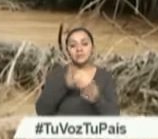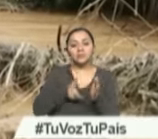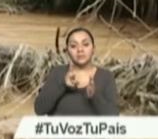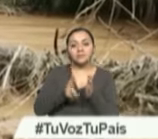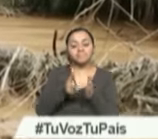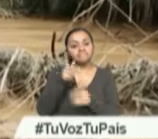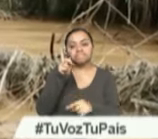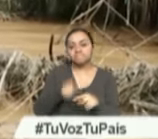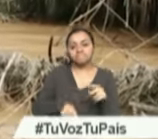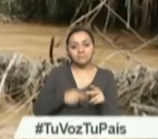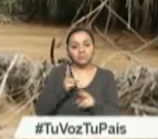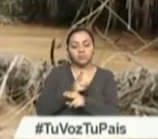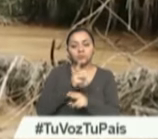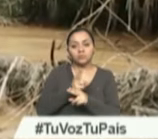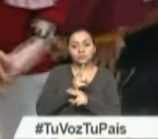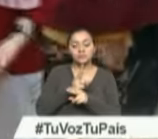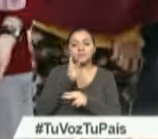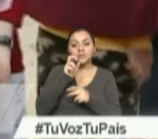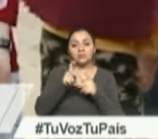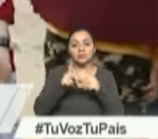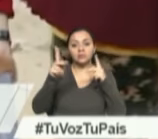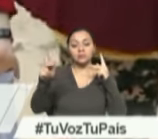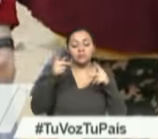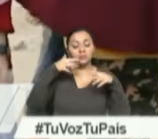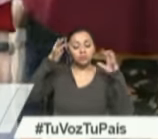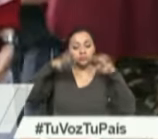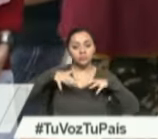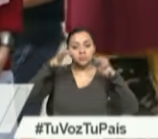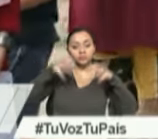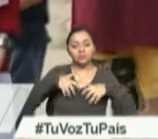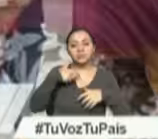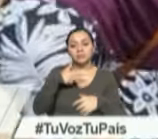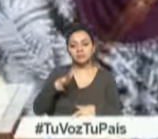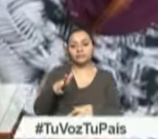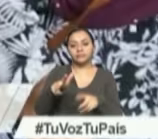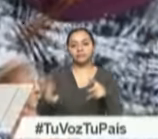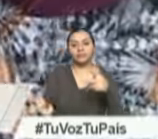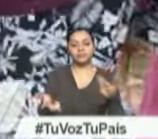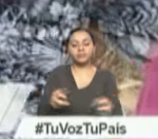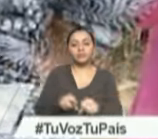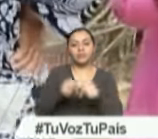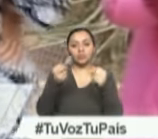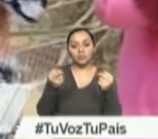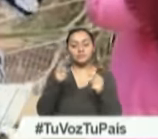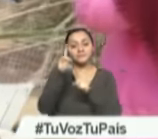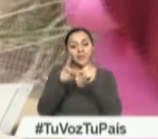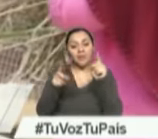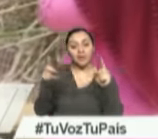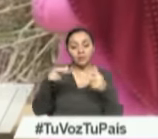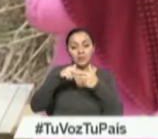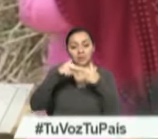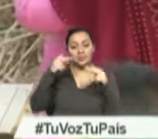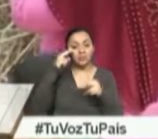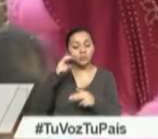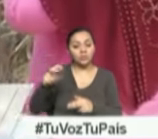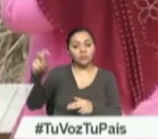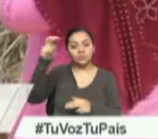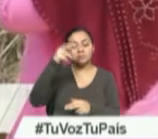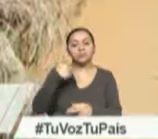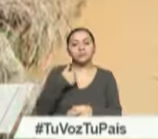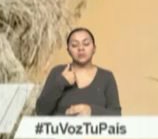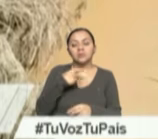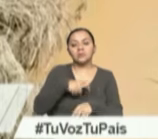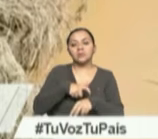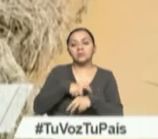ferroviario a 300 kilómetros de Bangkok después que la lluvia arrancara los rieles. Algunas importantes regiones turísticas que generalmente tienen